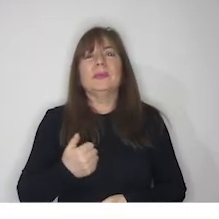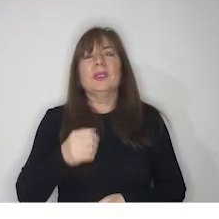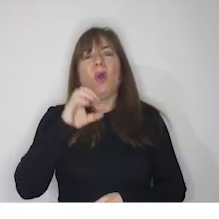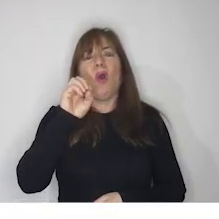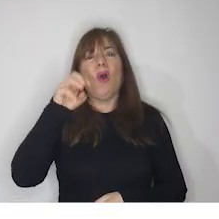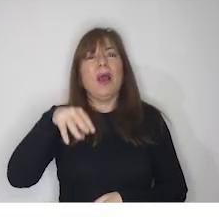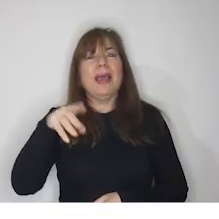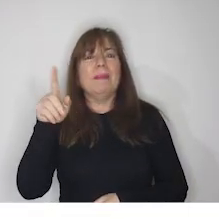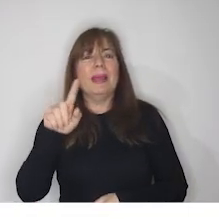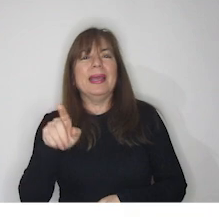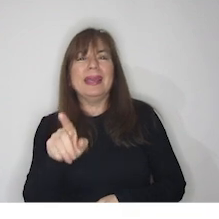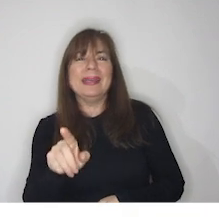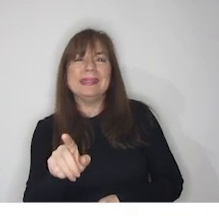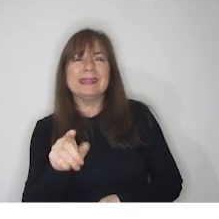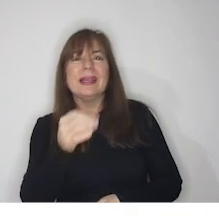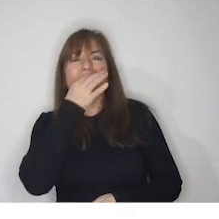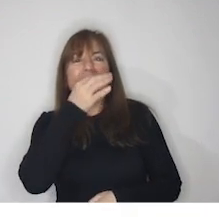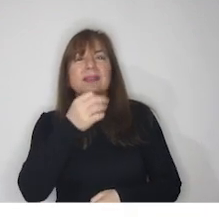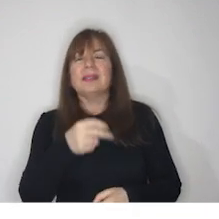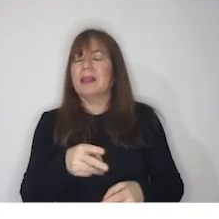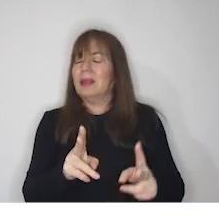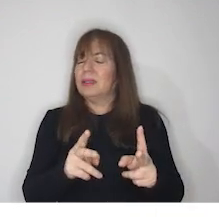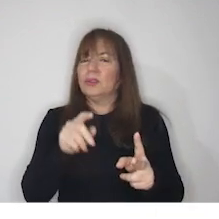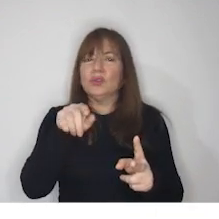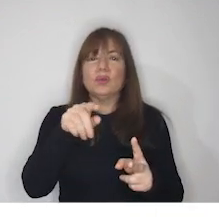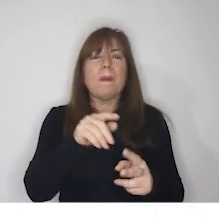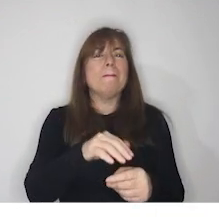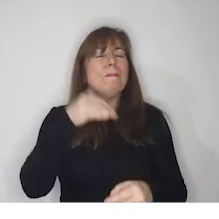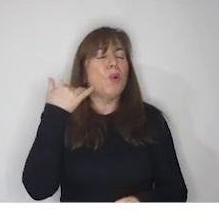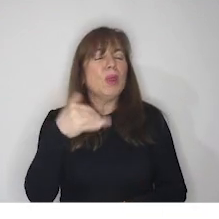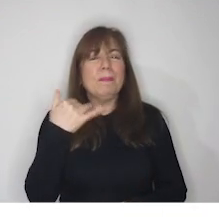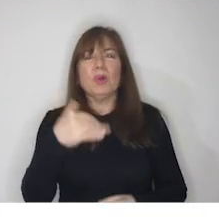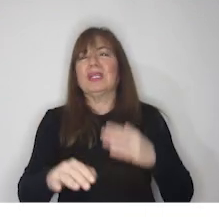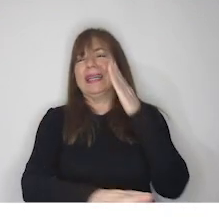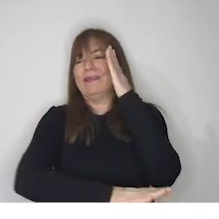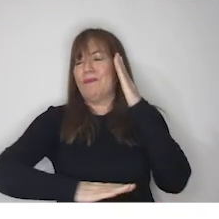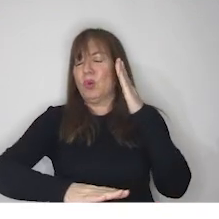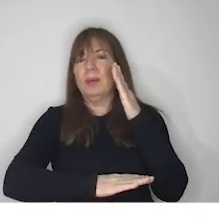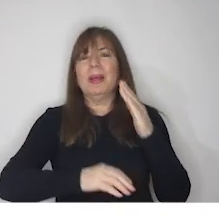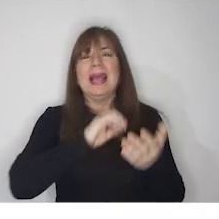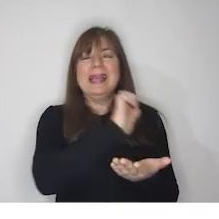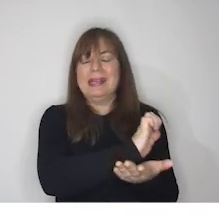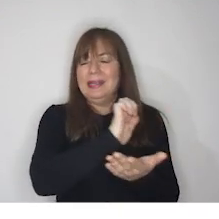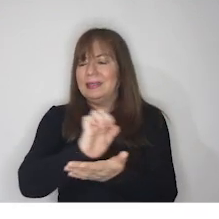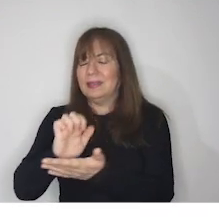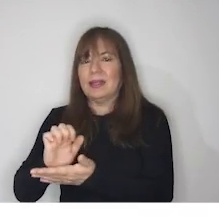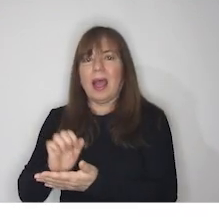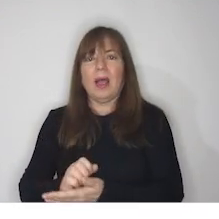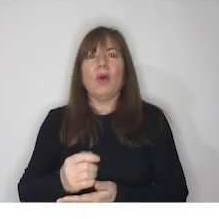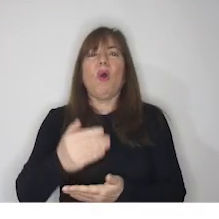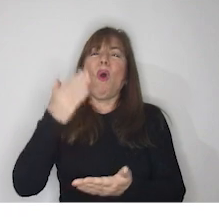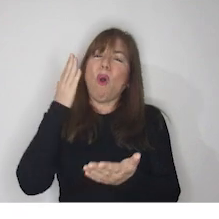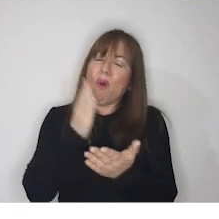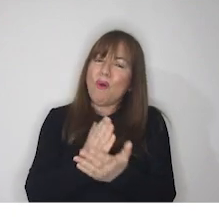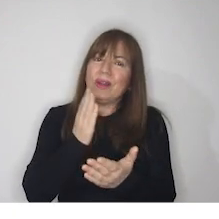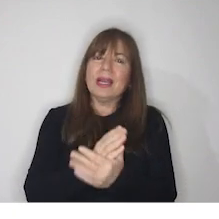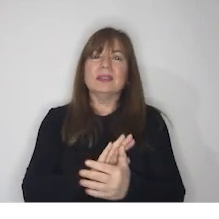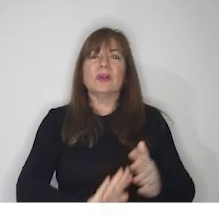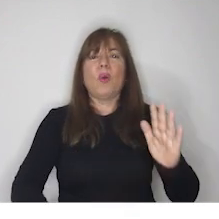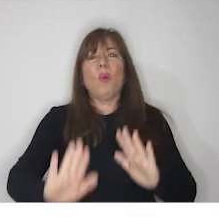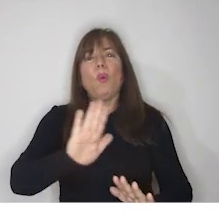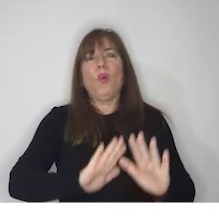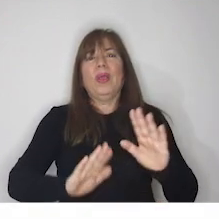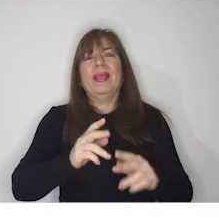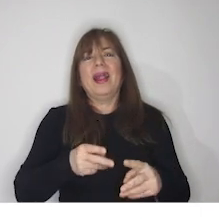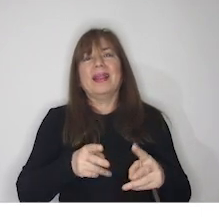adolescencia. La Organización Mundial de la Salud establece que la sexualidad y la reproducción son un derecho fundamental. Esto